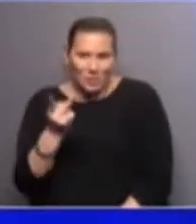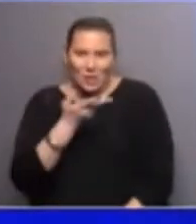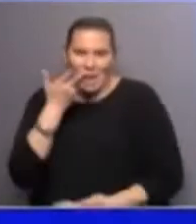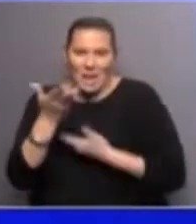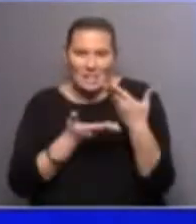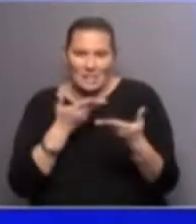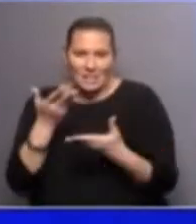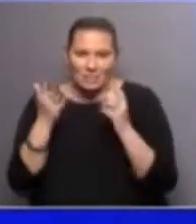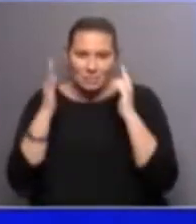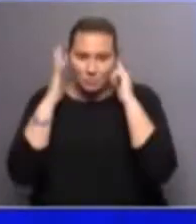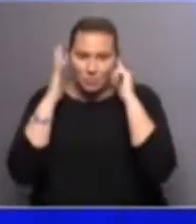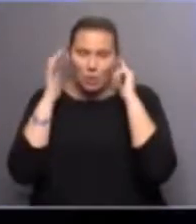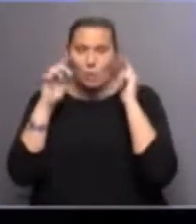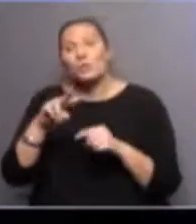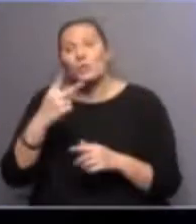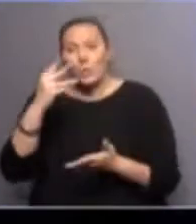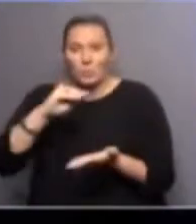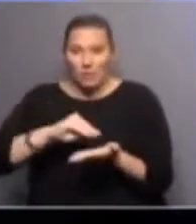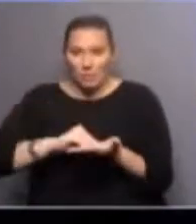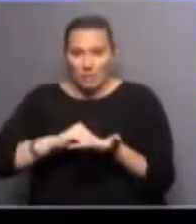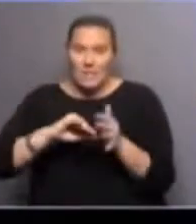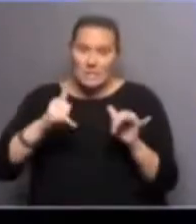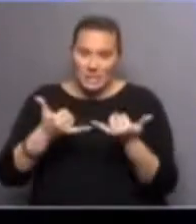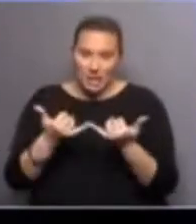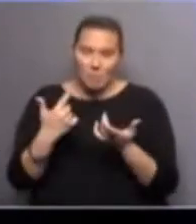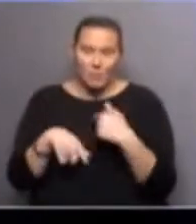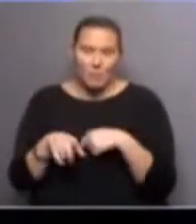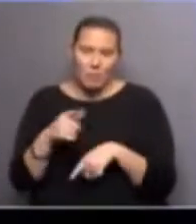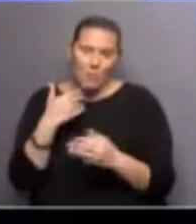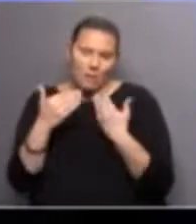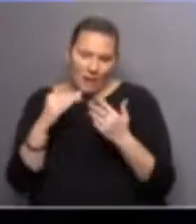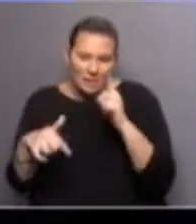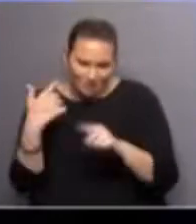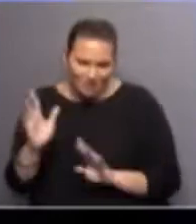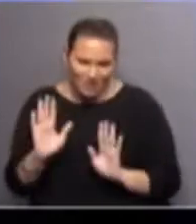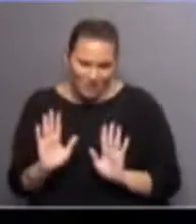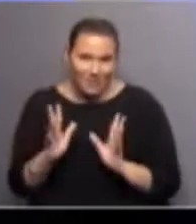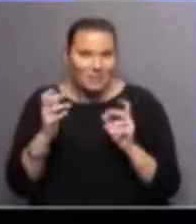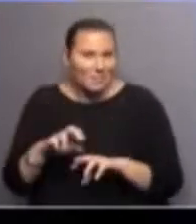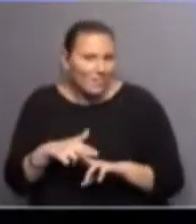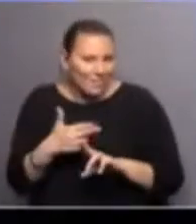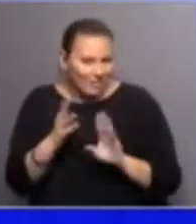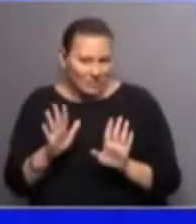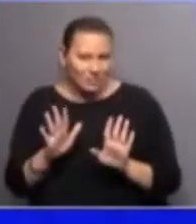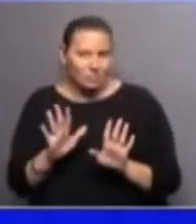con la... Bueno, vos por segunda vez, pero sí. Ya nos vamos a meter